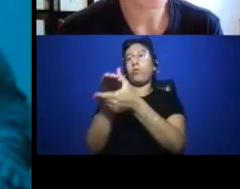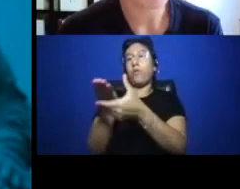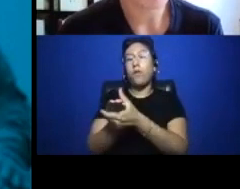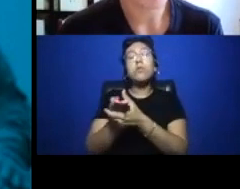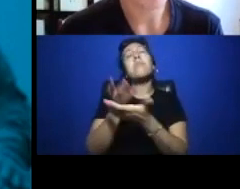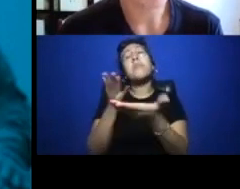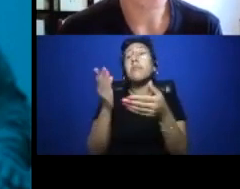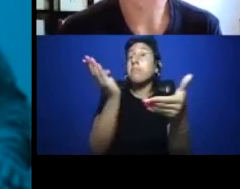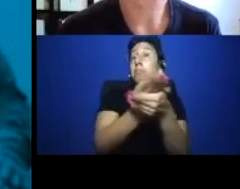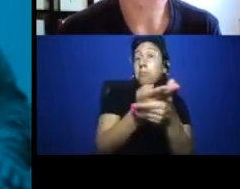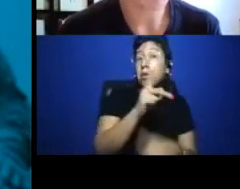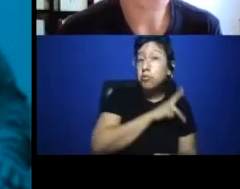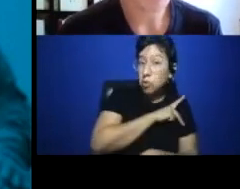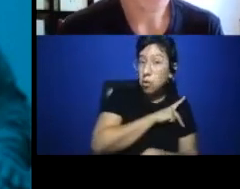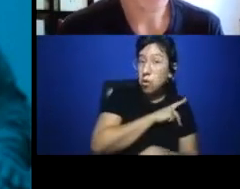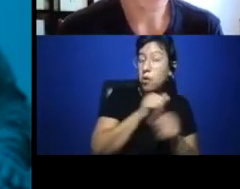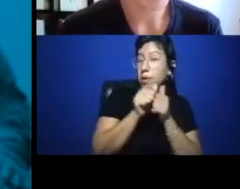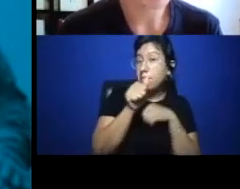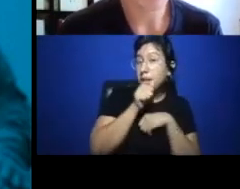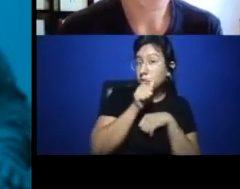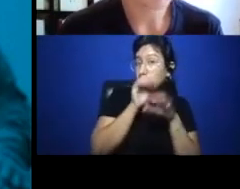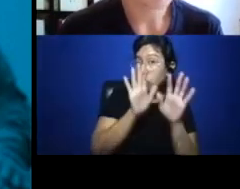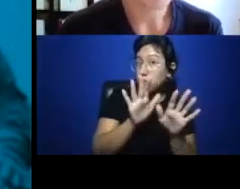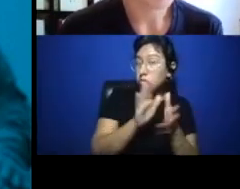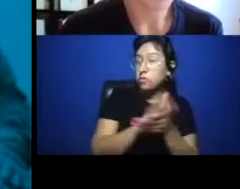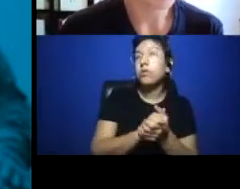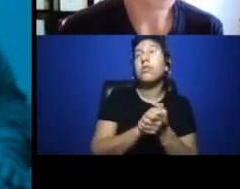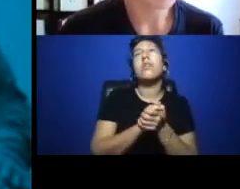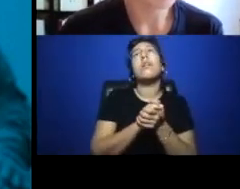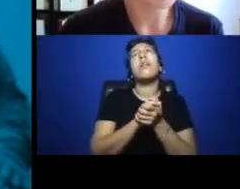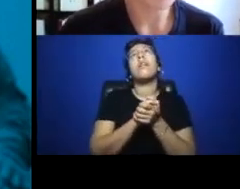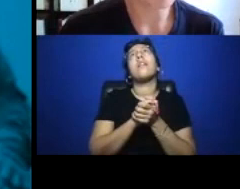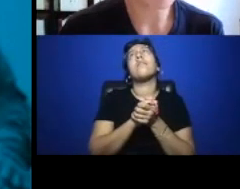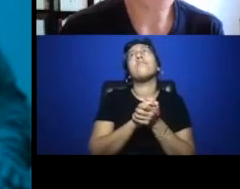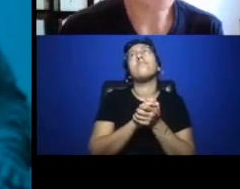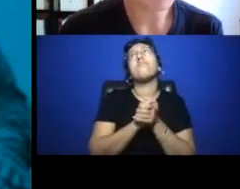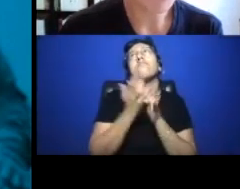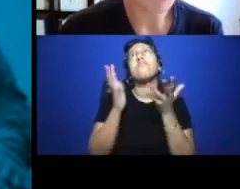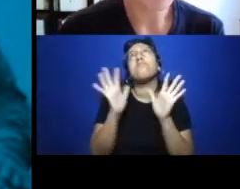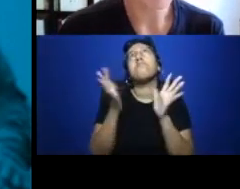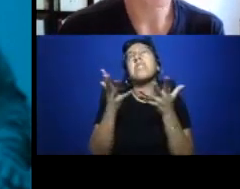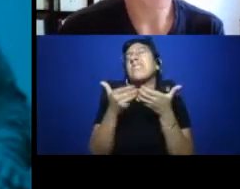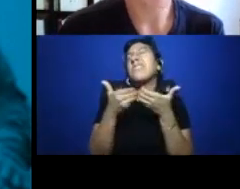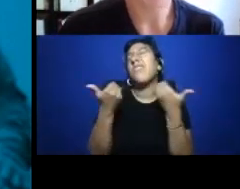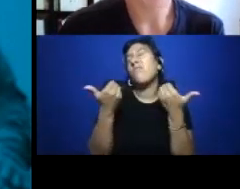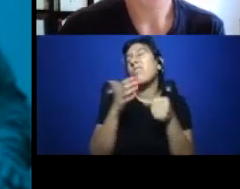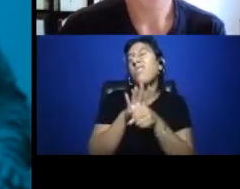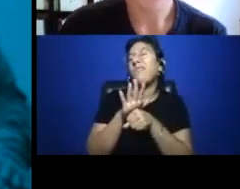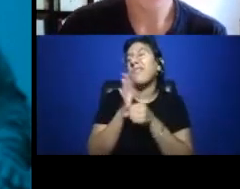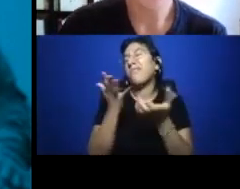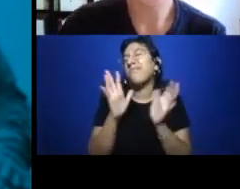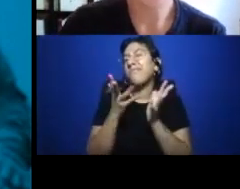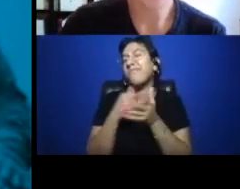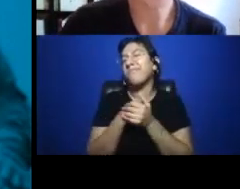contraseñas con diferentes carpetas, puedes tener una carpeta personal con tus contraseñas. Y está